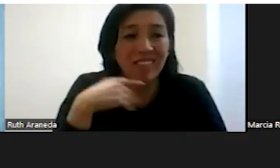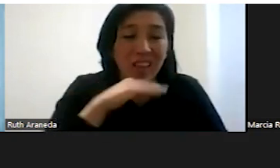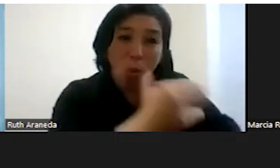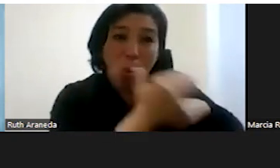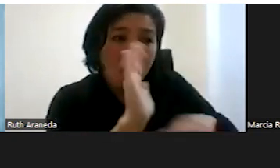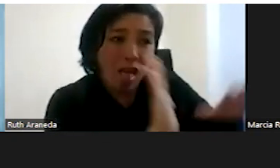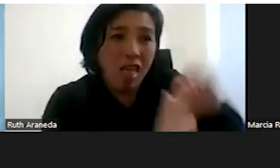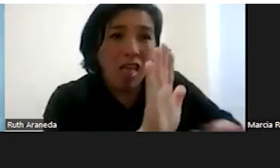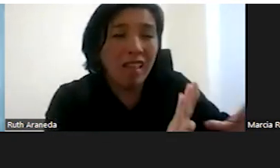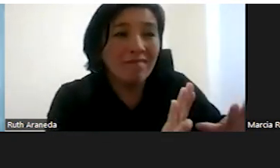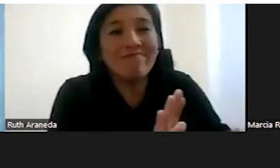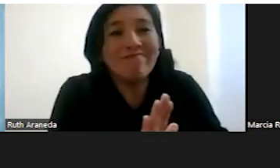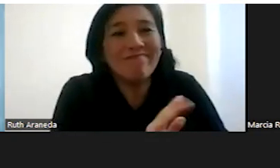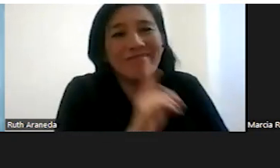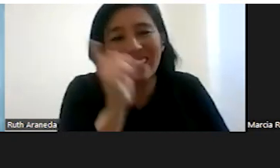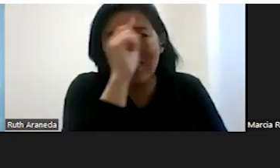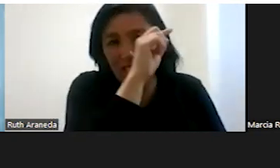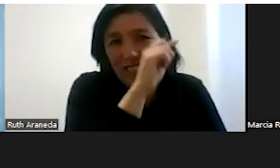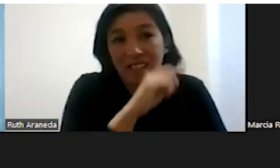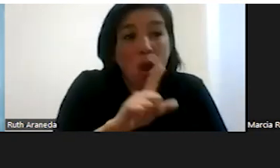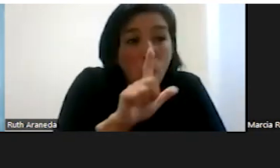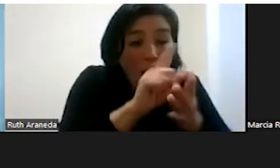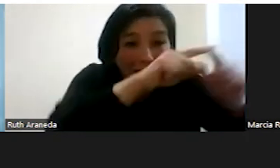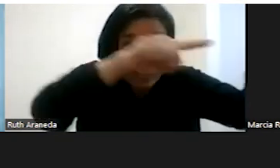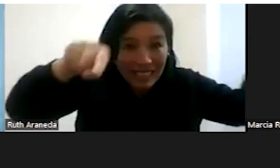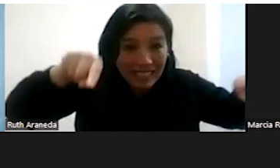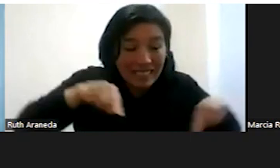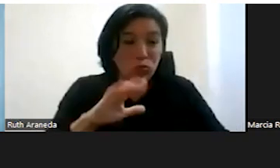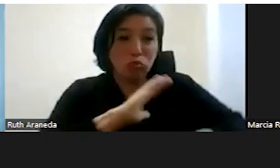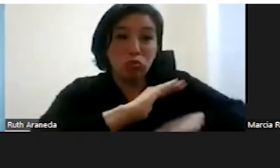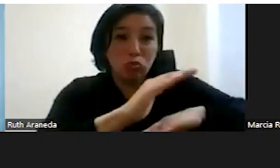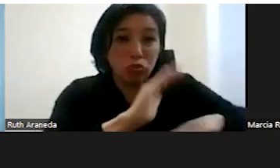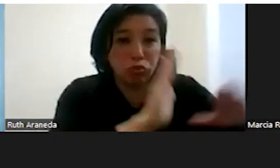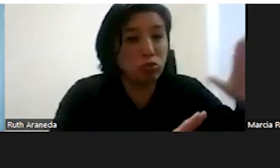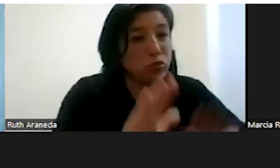de otras formas, pero mantener el sitio ya en esta etapa